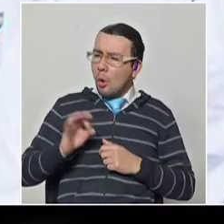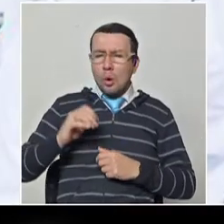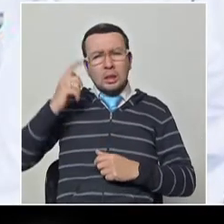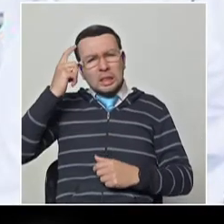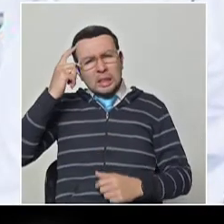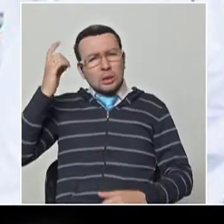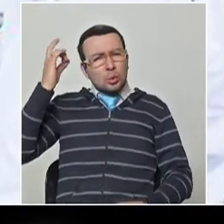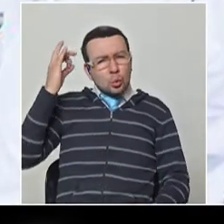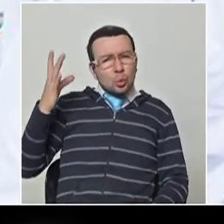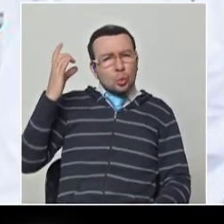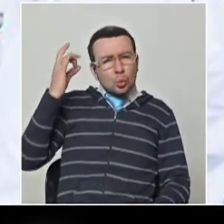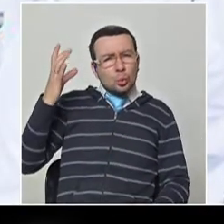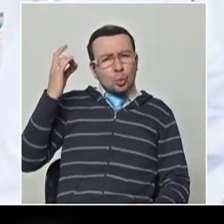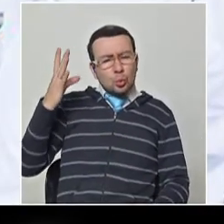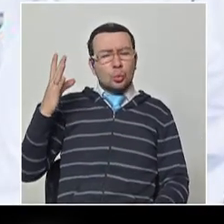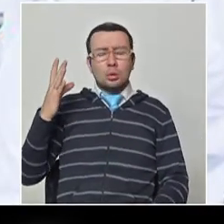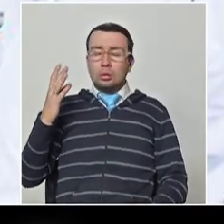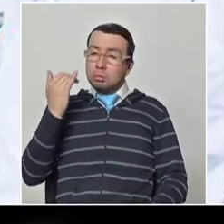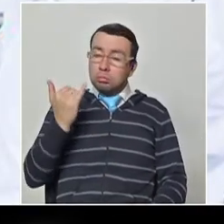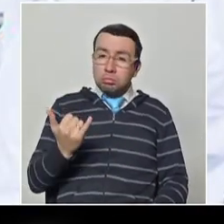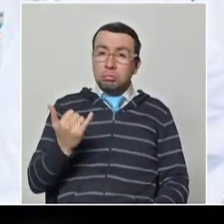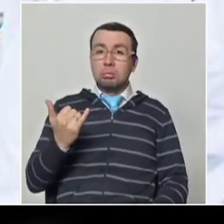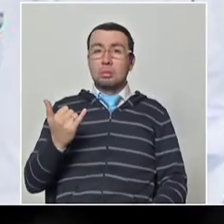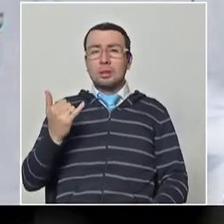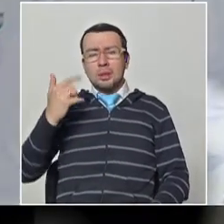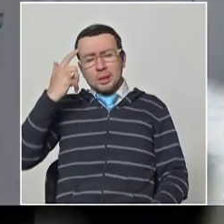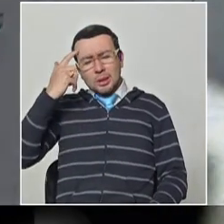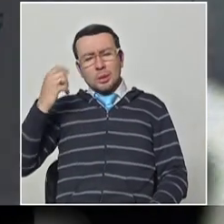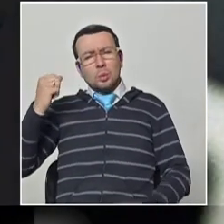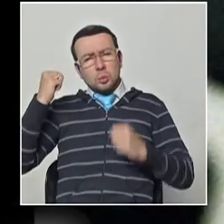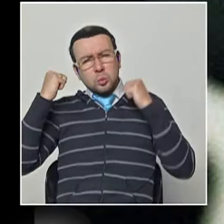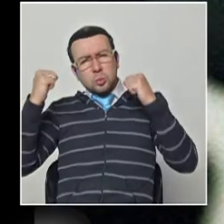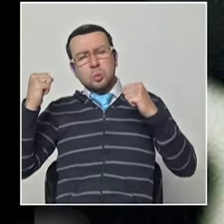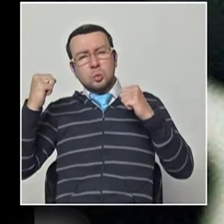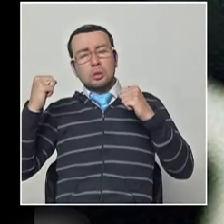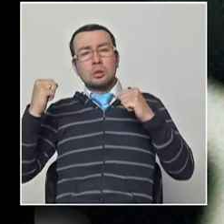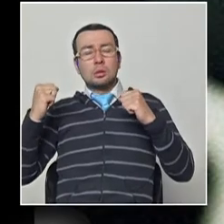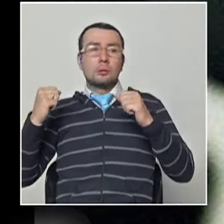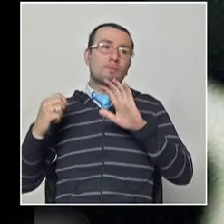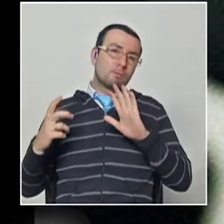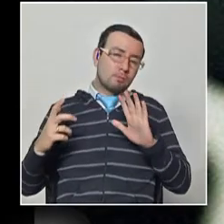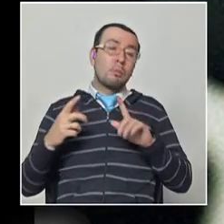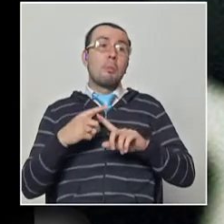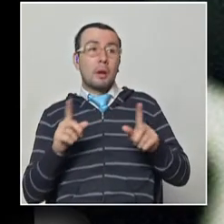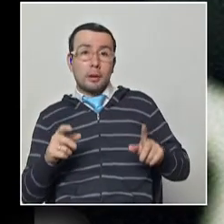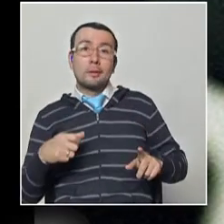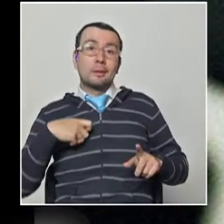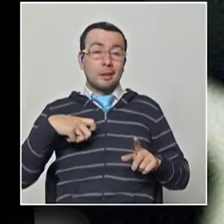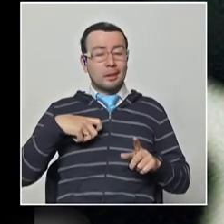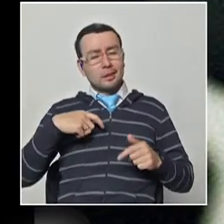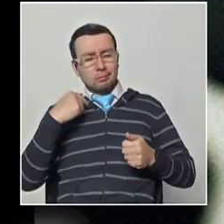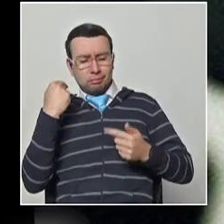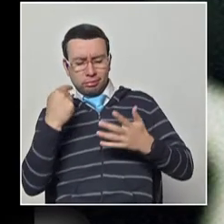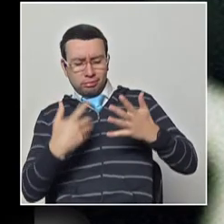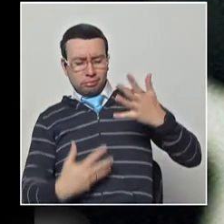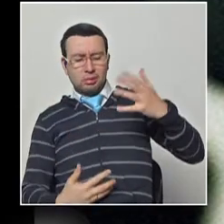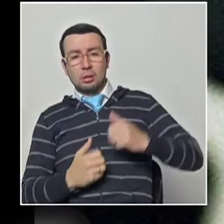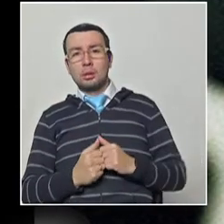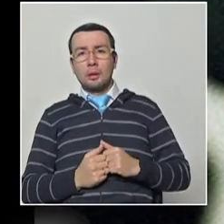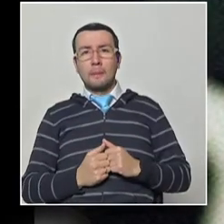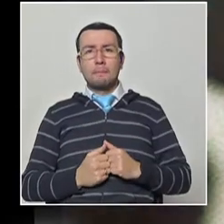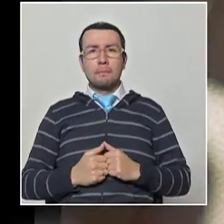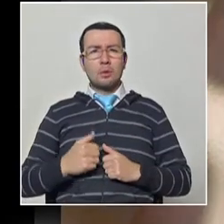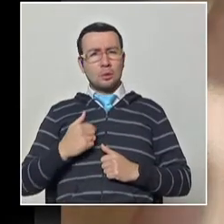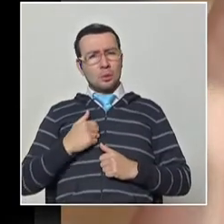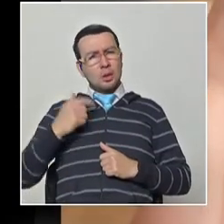migraña sí pero es que la migraña también tiene otro historial muy grande para que me tratan a mí un dolor de